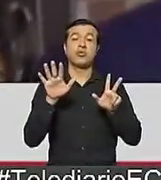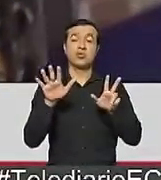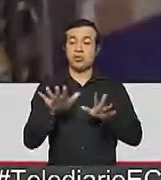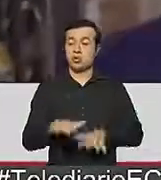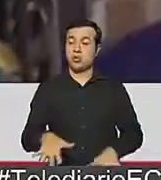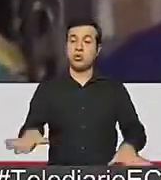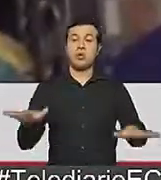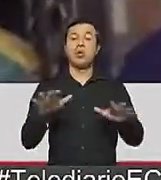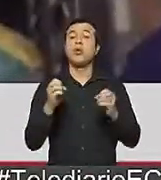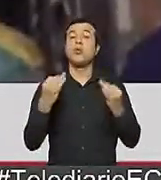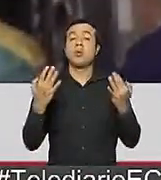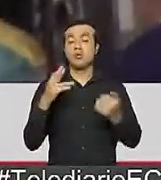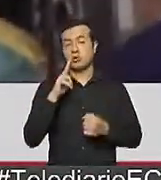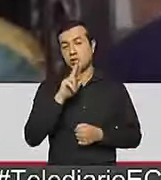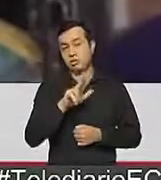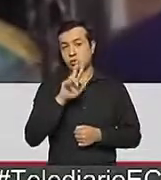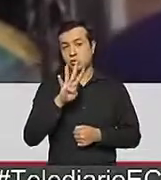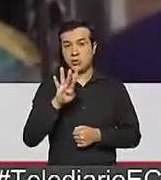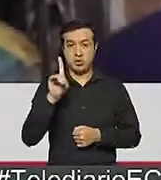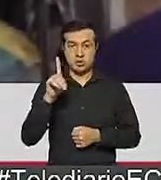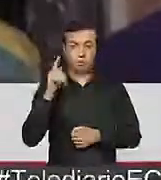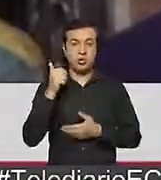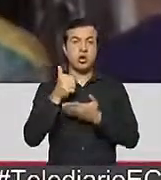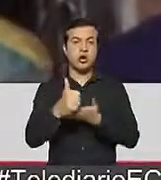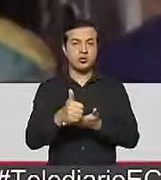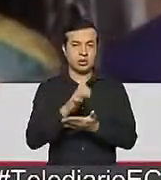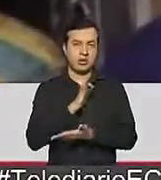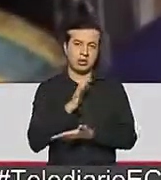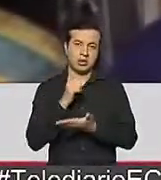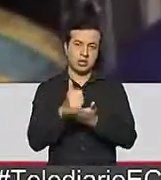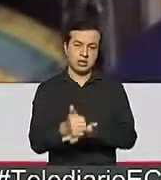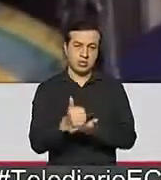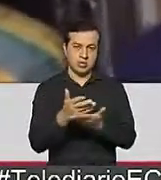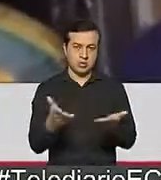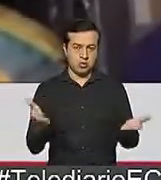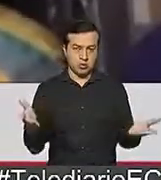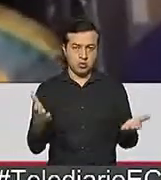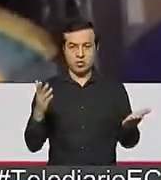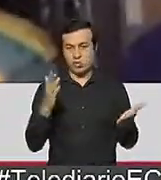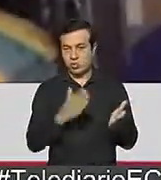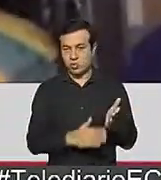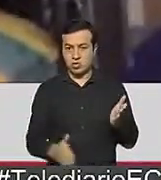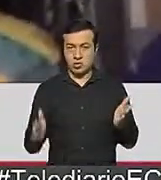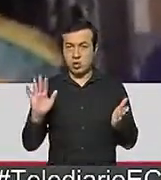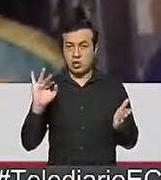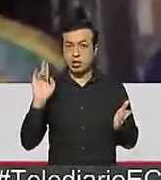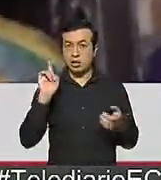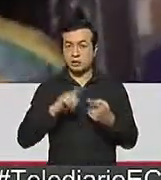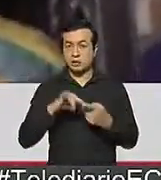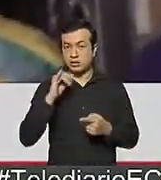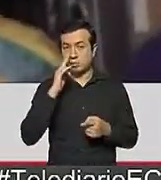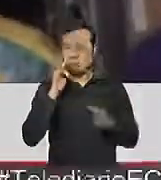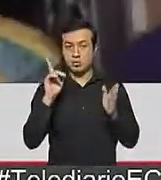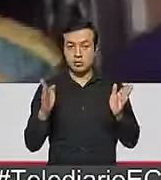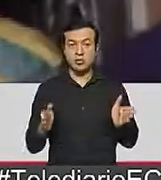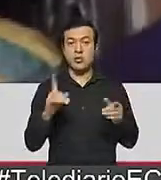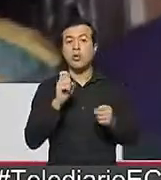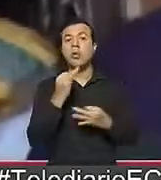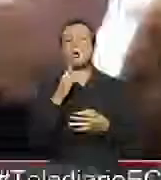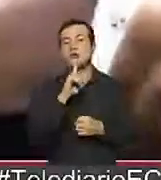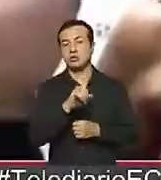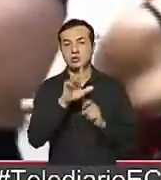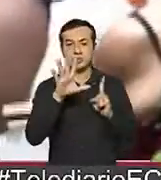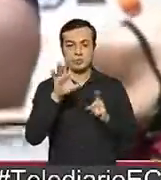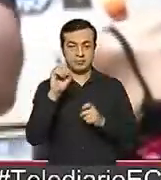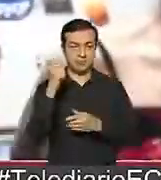misma zona 341 ayudas técnicas, y en lo que va de este año hasta junio se han entregado ya 160 ayudas